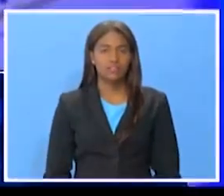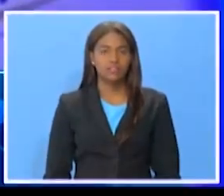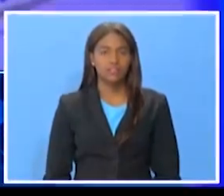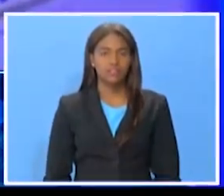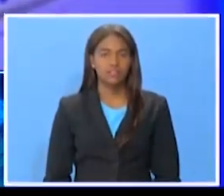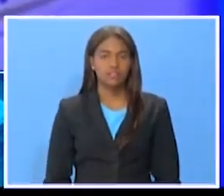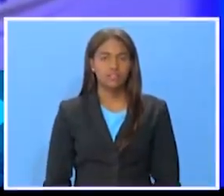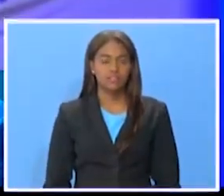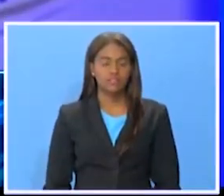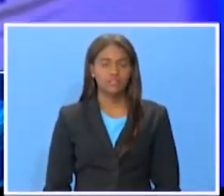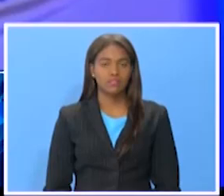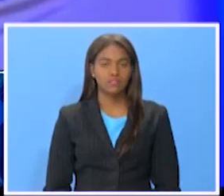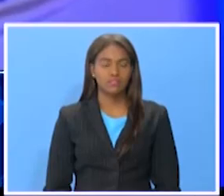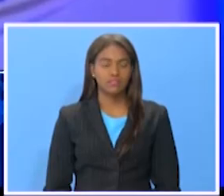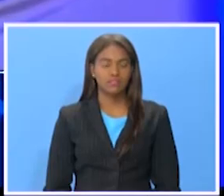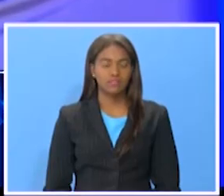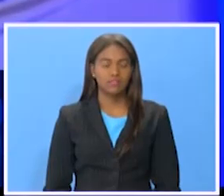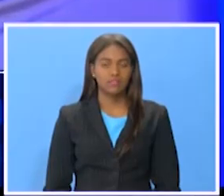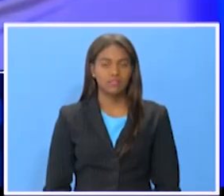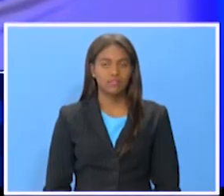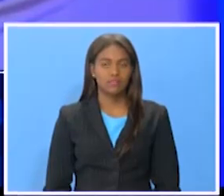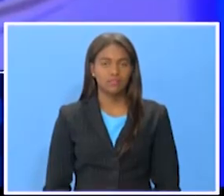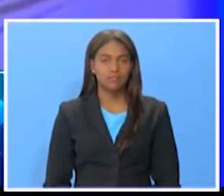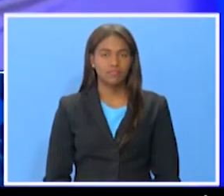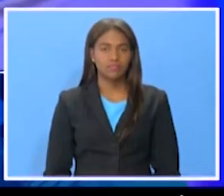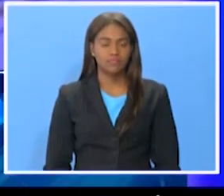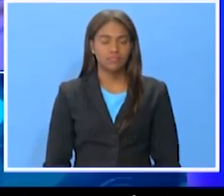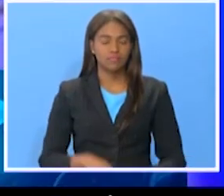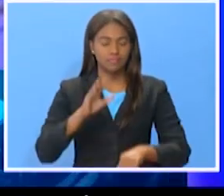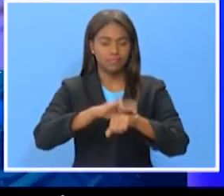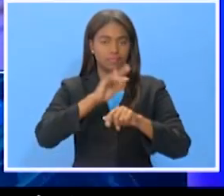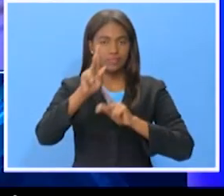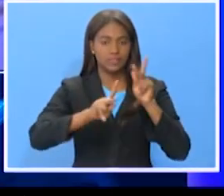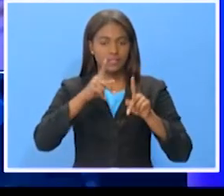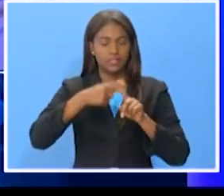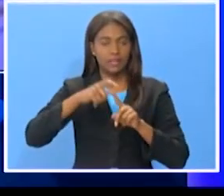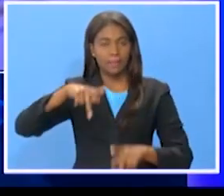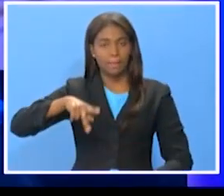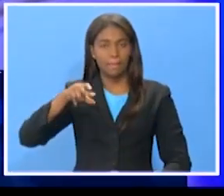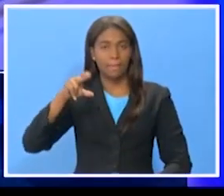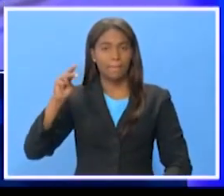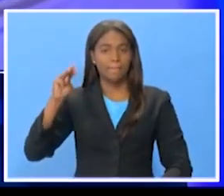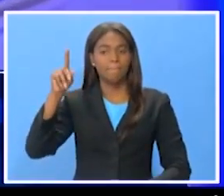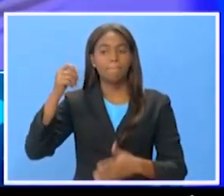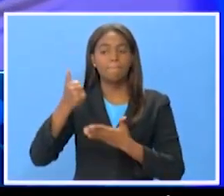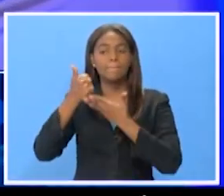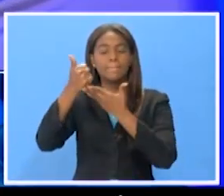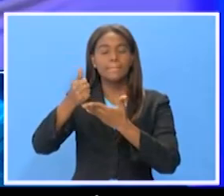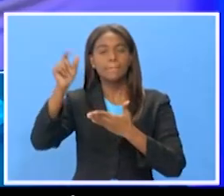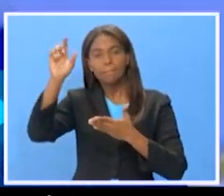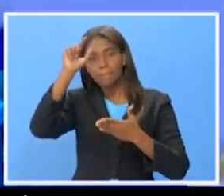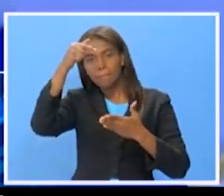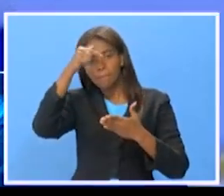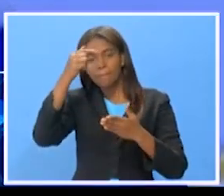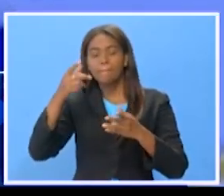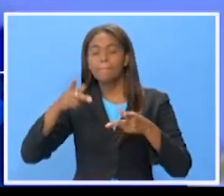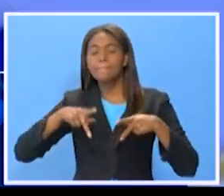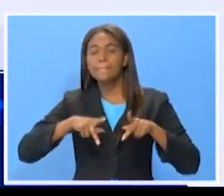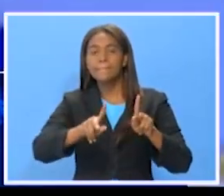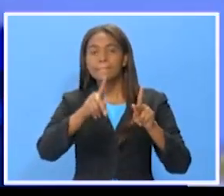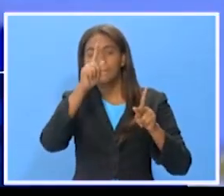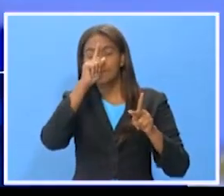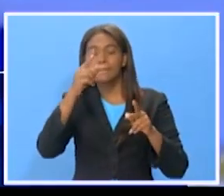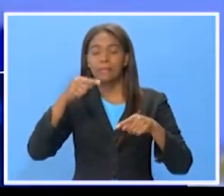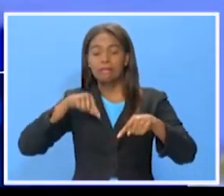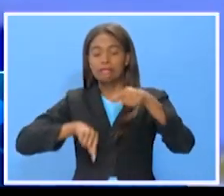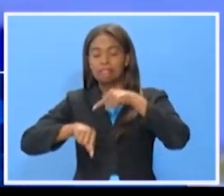domingo, el presidente Luis Abinader llamó a la militancia PRMista a defender la obra de gobierno de su organización y a evitar que se vuelva al